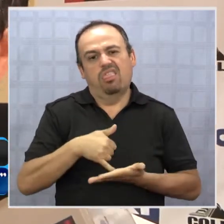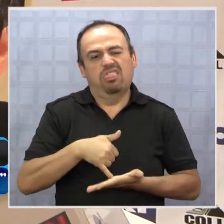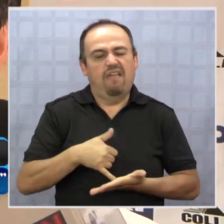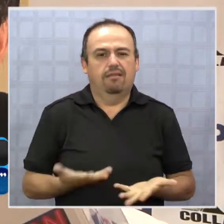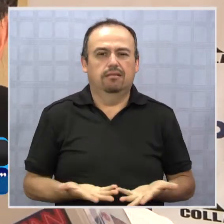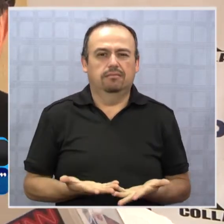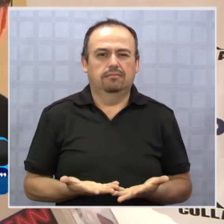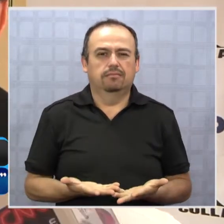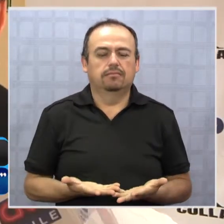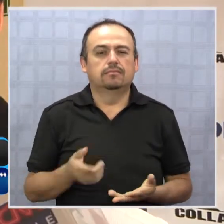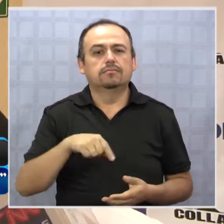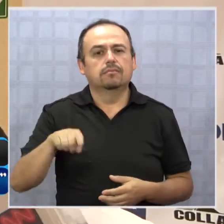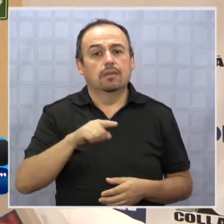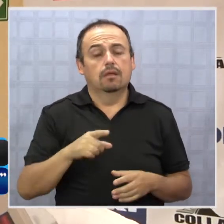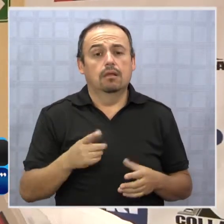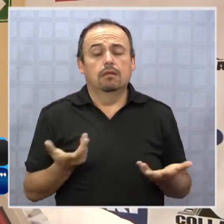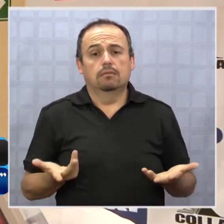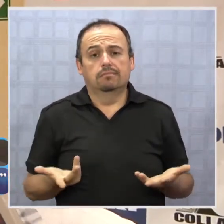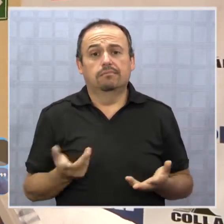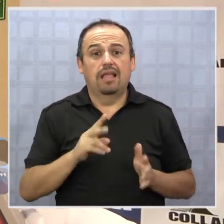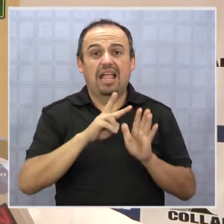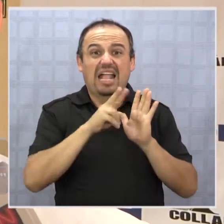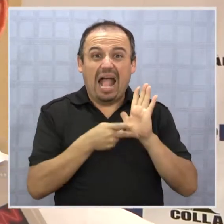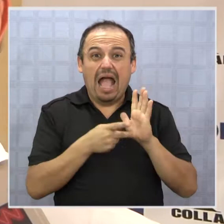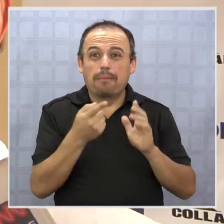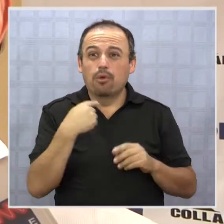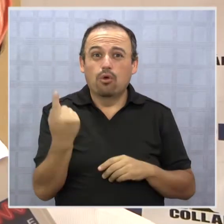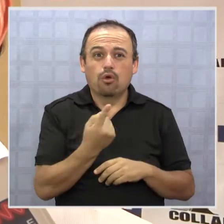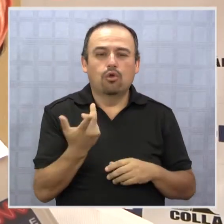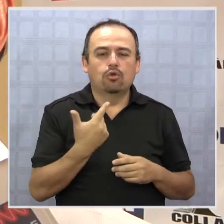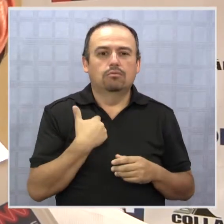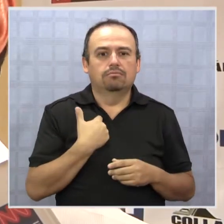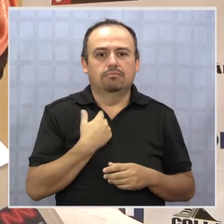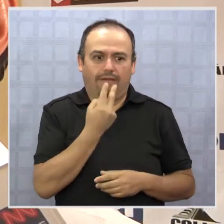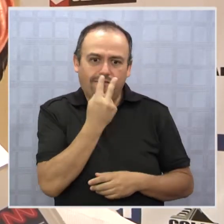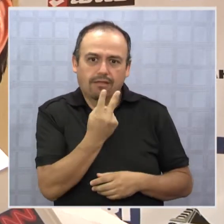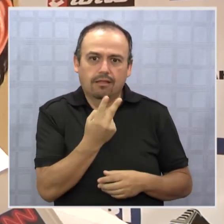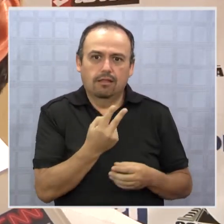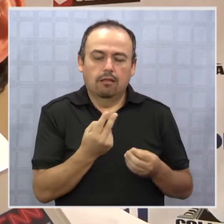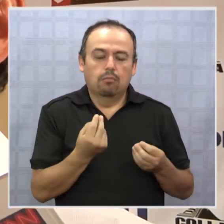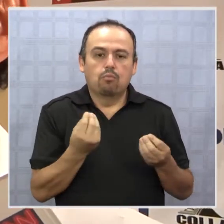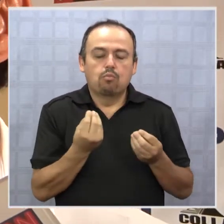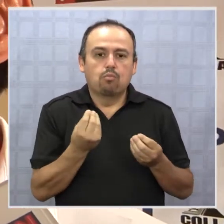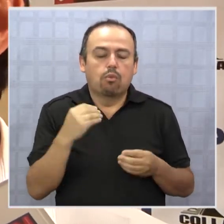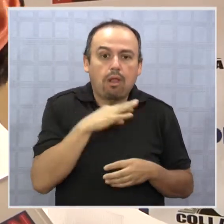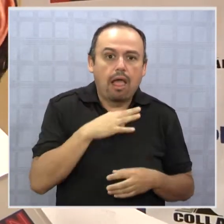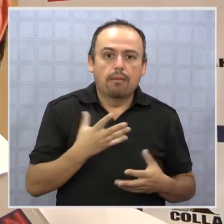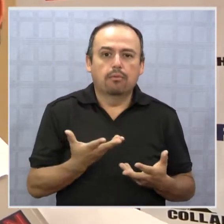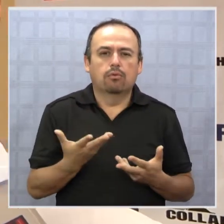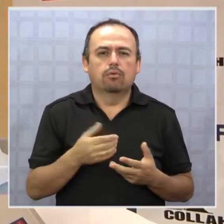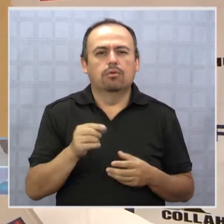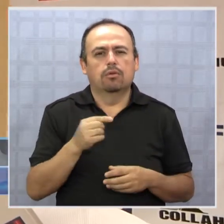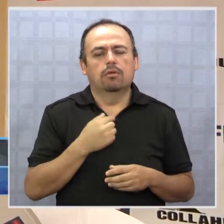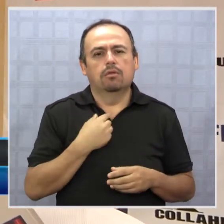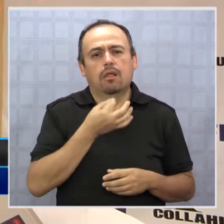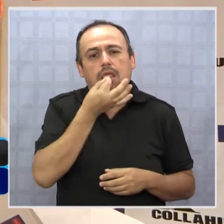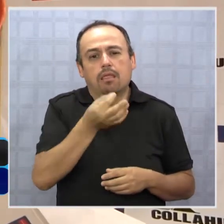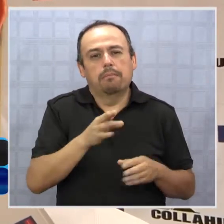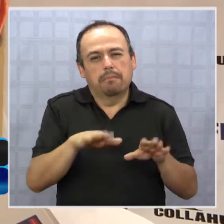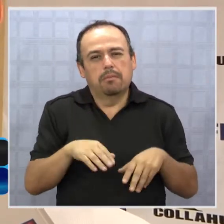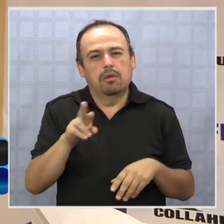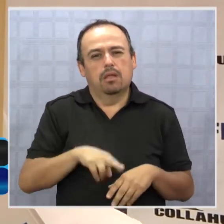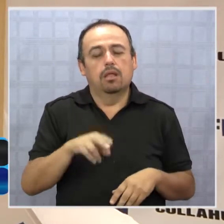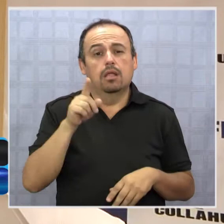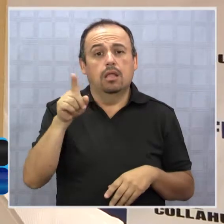está débil. Por supuesto que los cambios se notaron y fue muy brusco, porque vuelvo a repetir, creo que en el primer